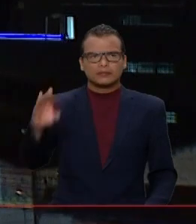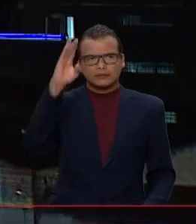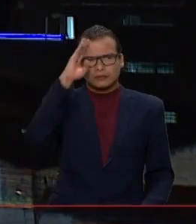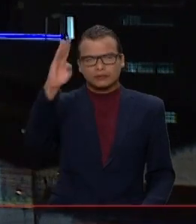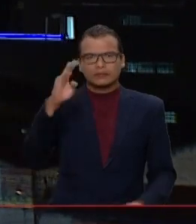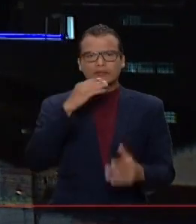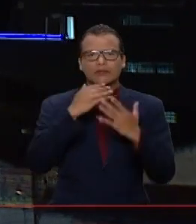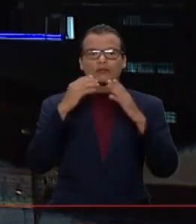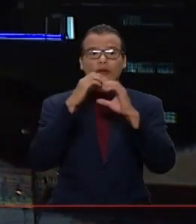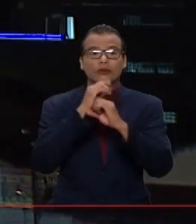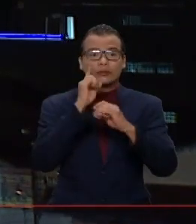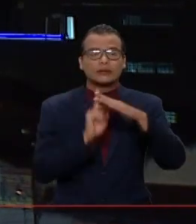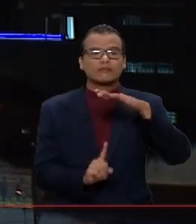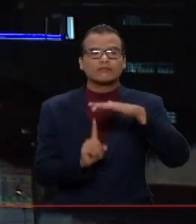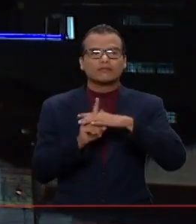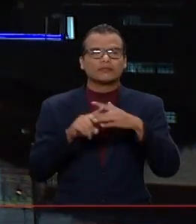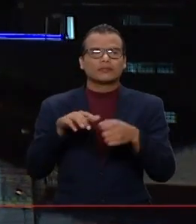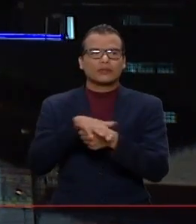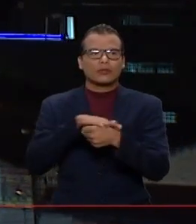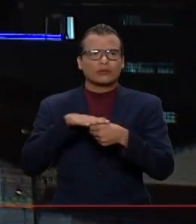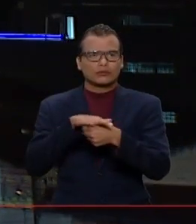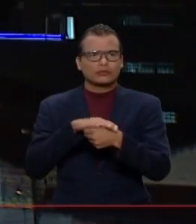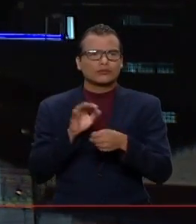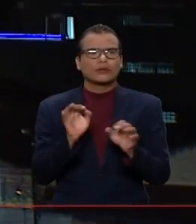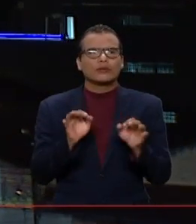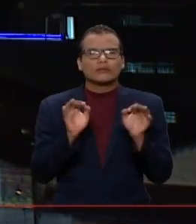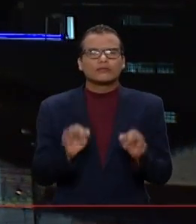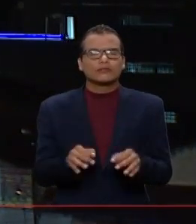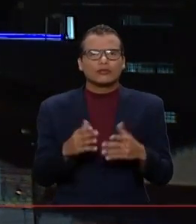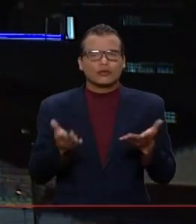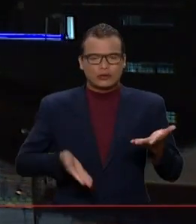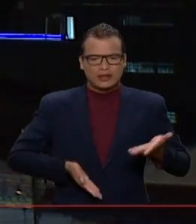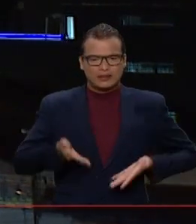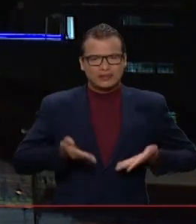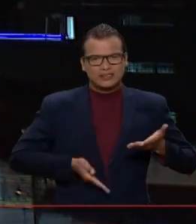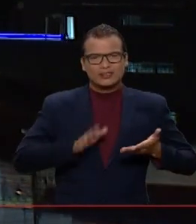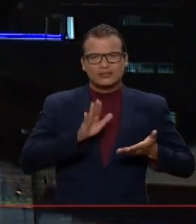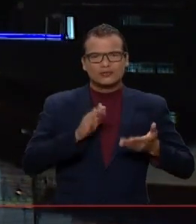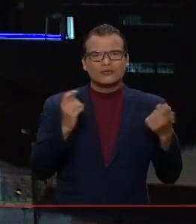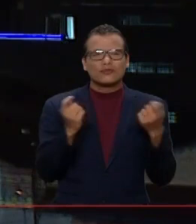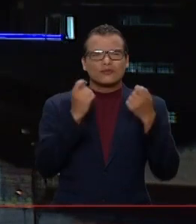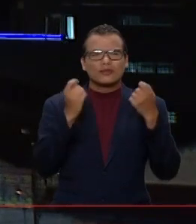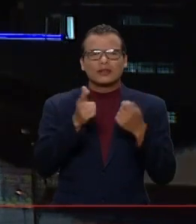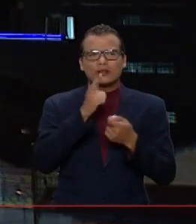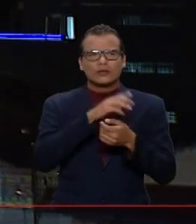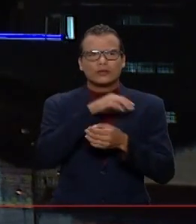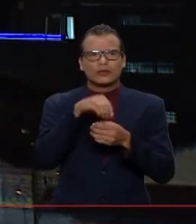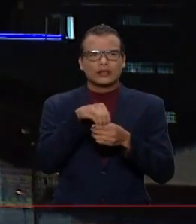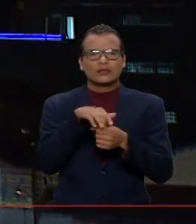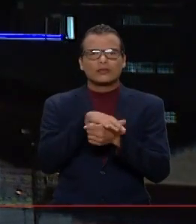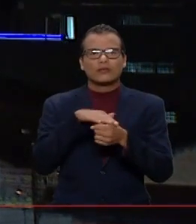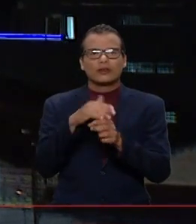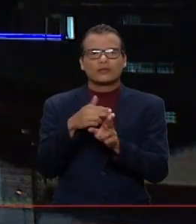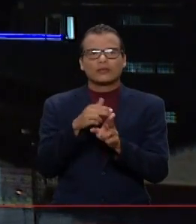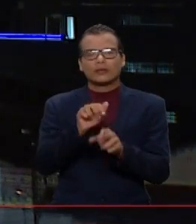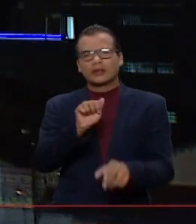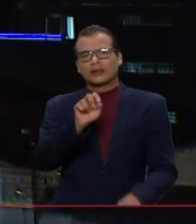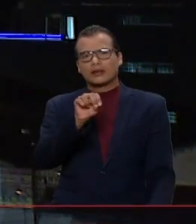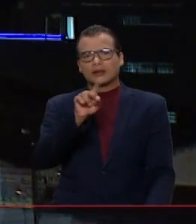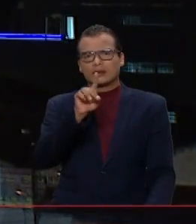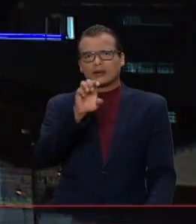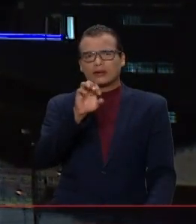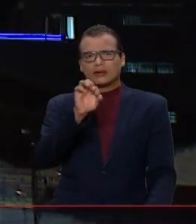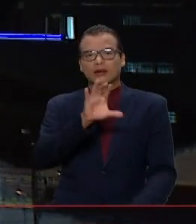Buenas noches. Los hechos se registraron a las afueras de una licorera ubicada en el barrio Los Andes, al norte de la